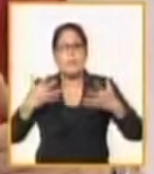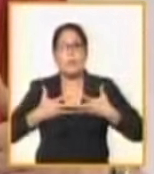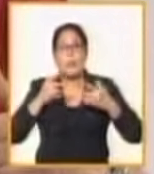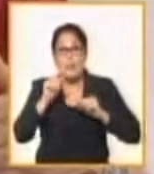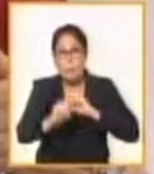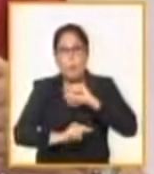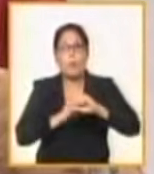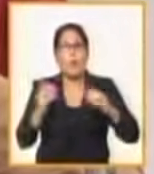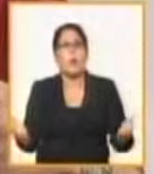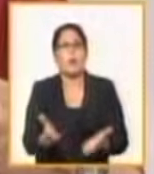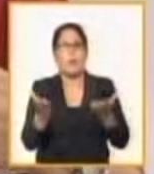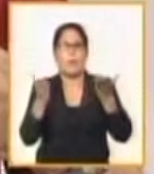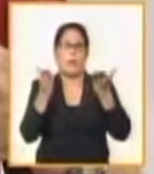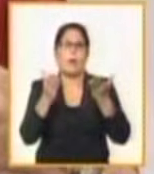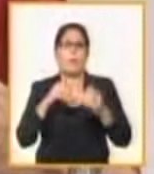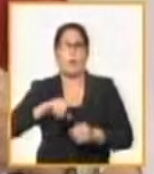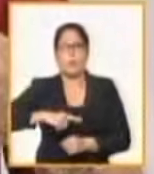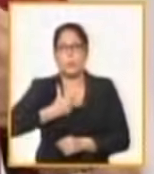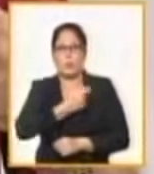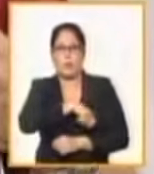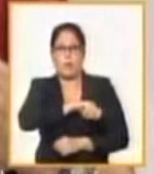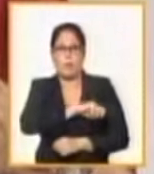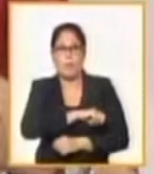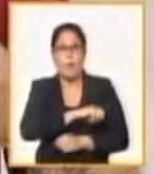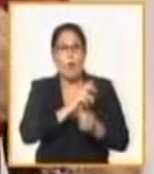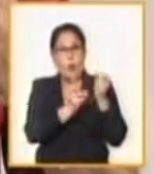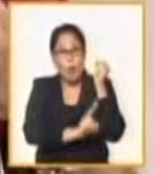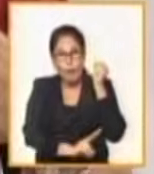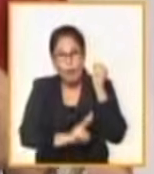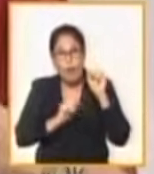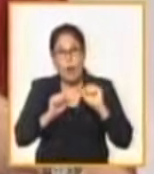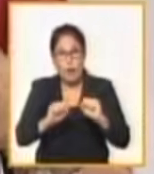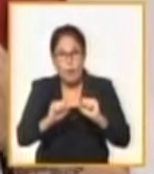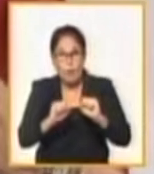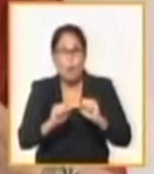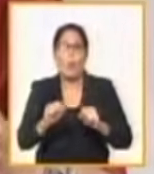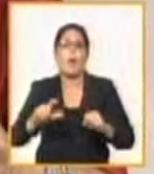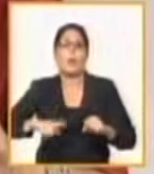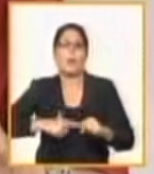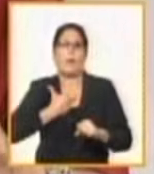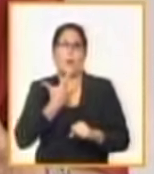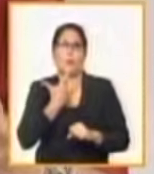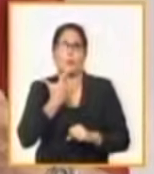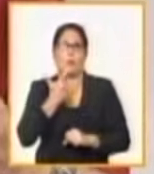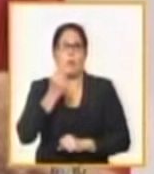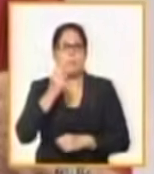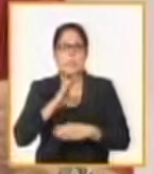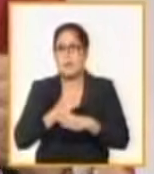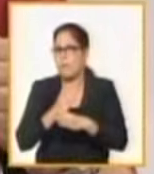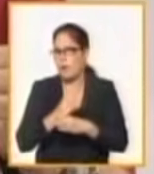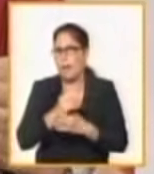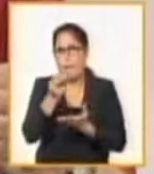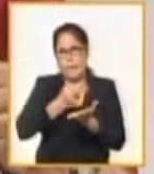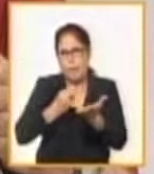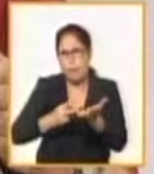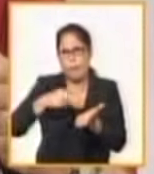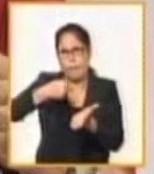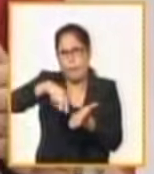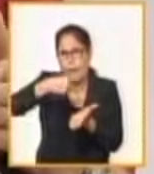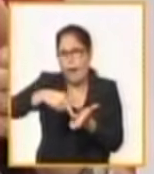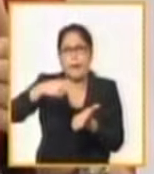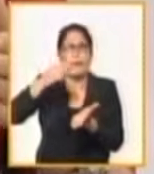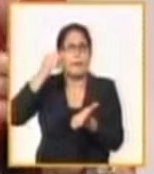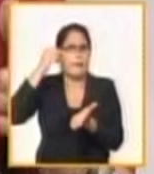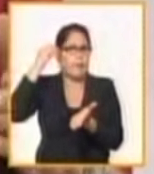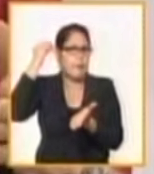popular, recuperamos los valores intrínsecos, prístinos de la cultura. Fue una cosa que yo salí